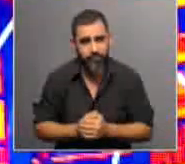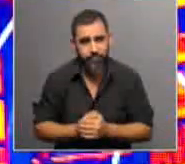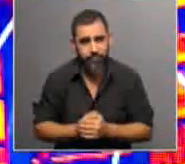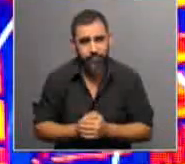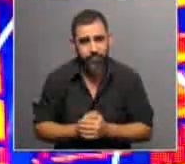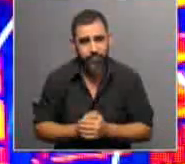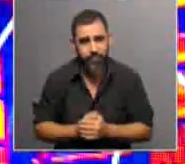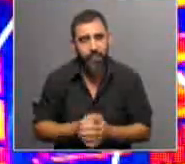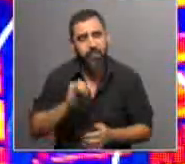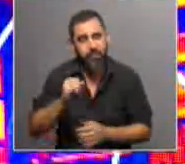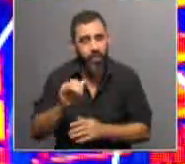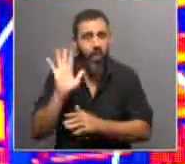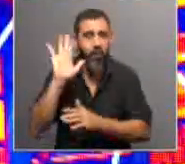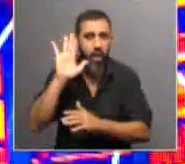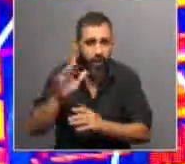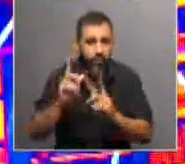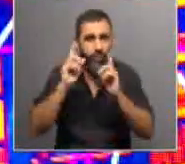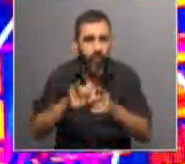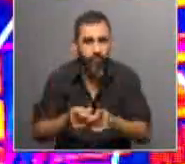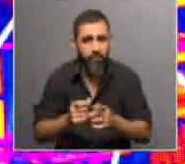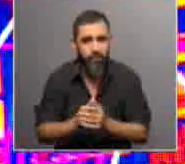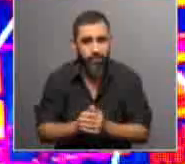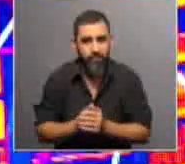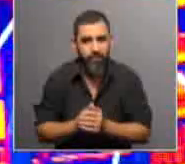basquetbolista. Sí, basquetbolista y también como...